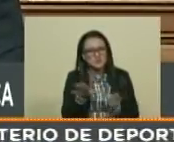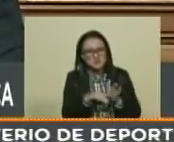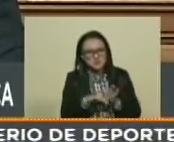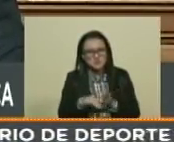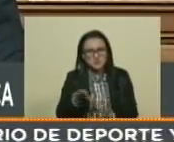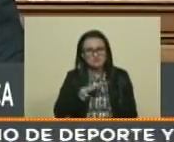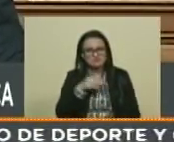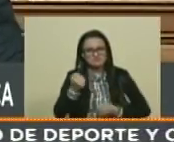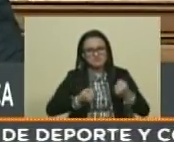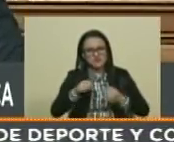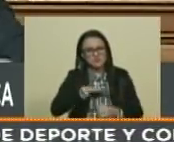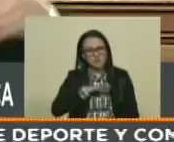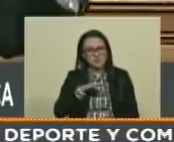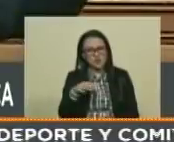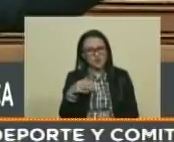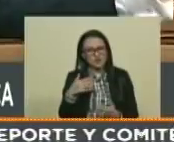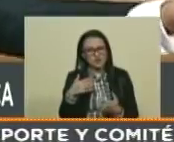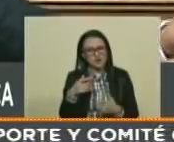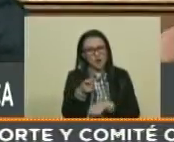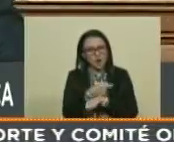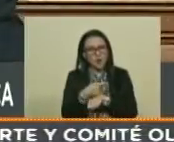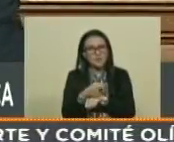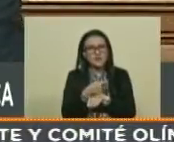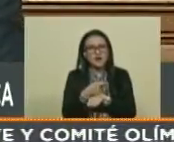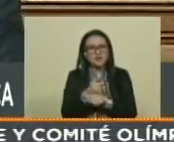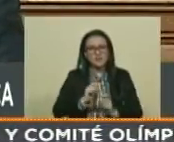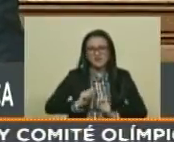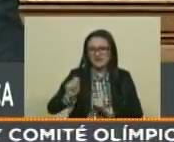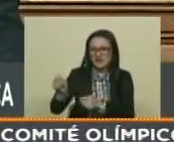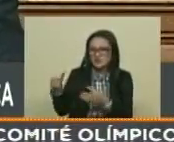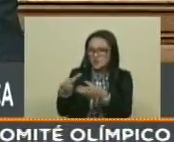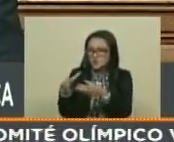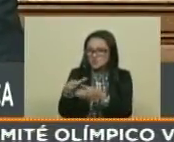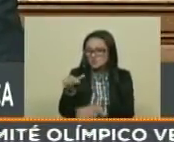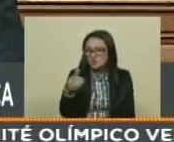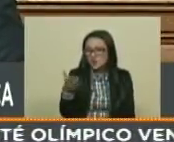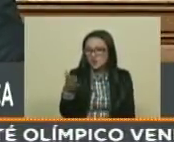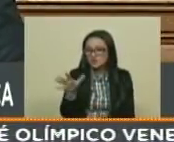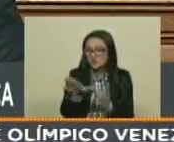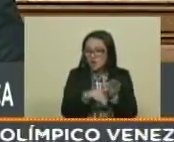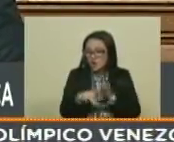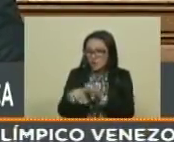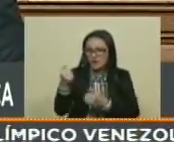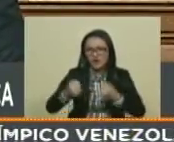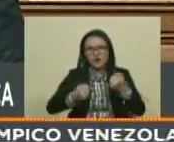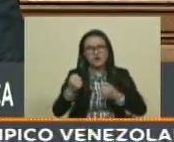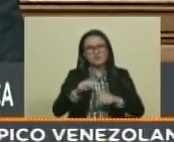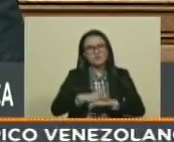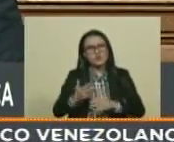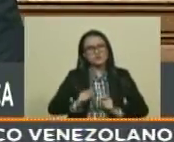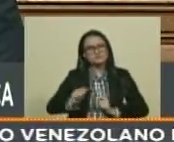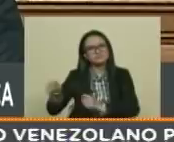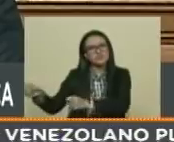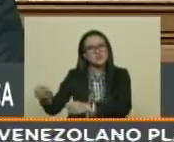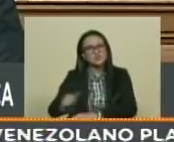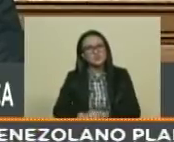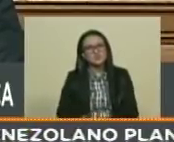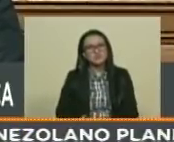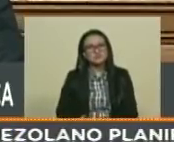bienes de vehículos del Estado para entregárselas a mafias que trafican con carros. Como que si eso